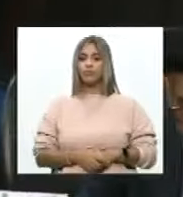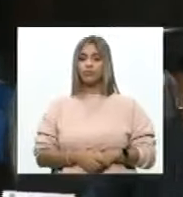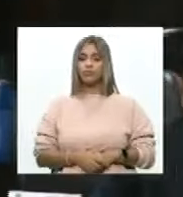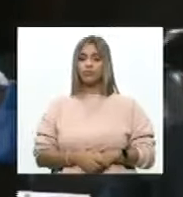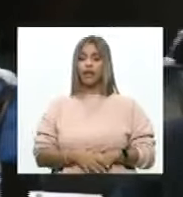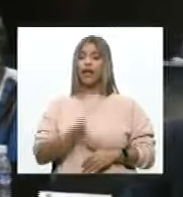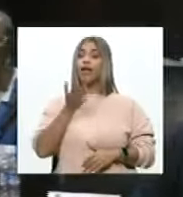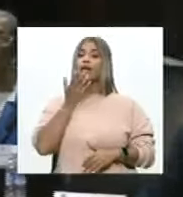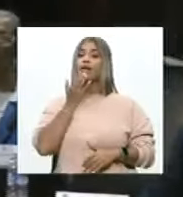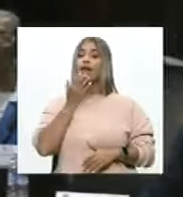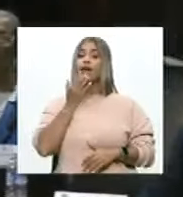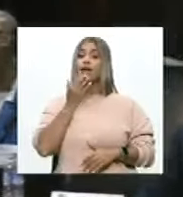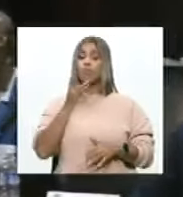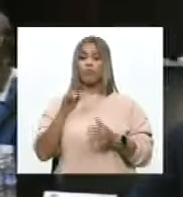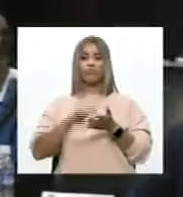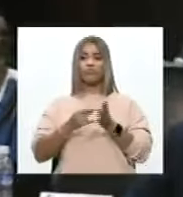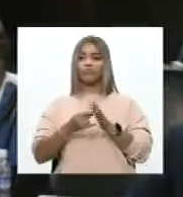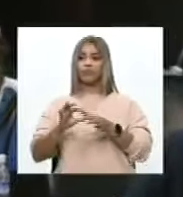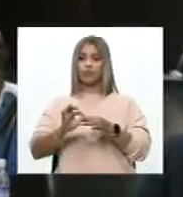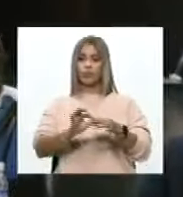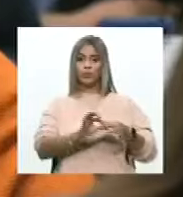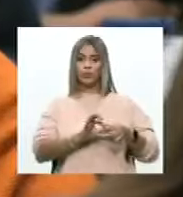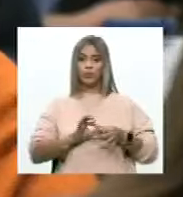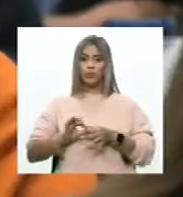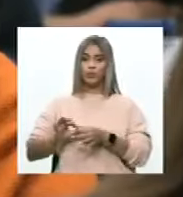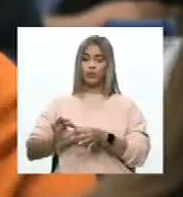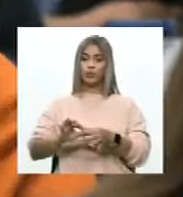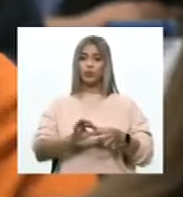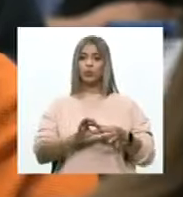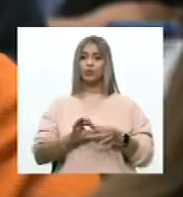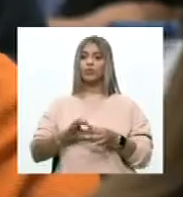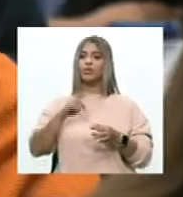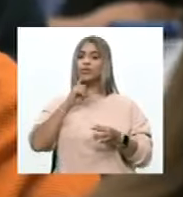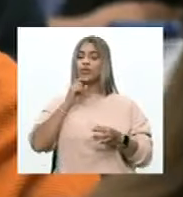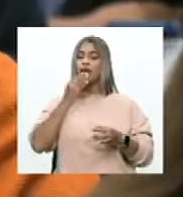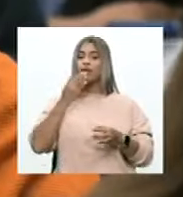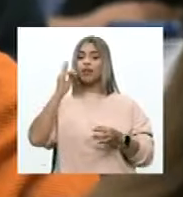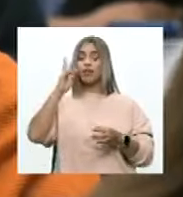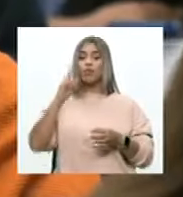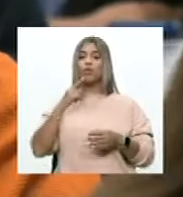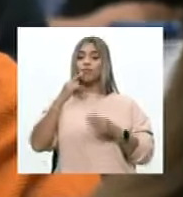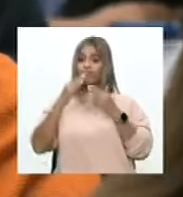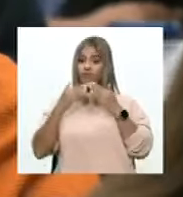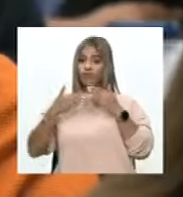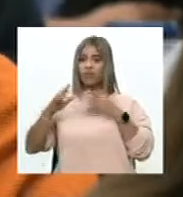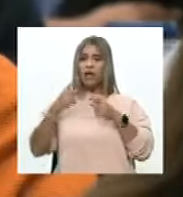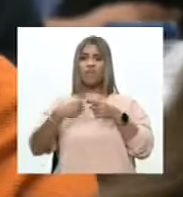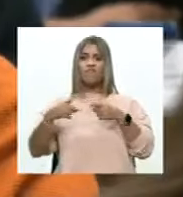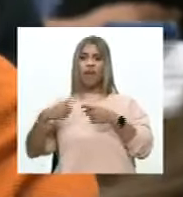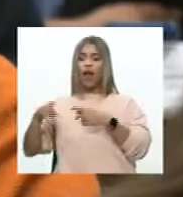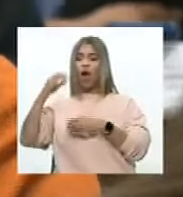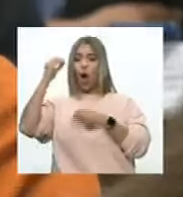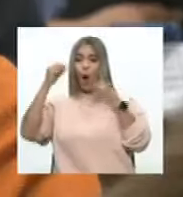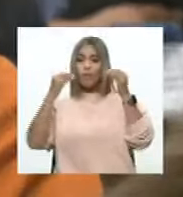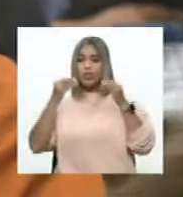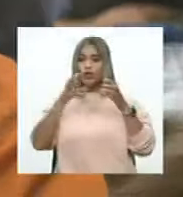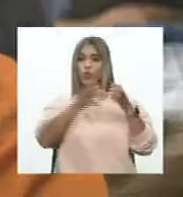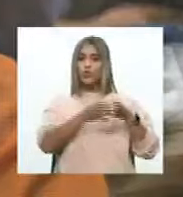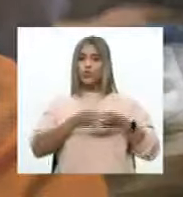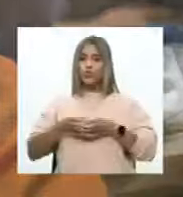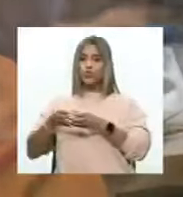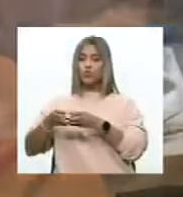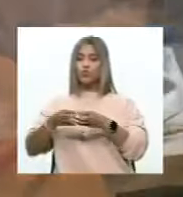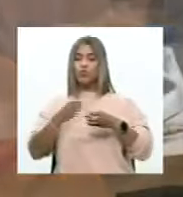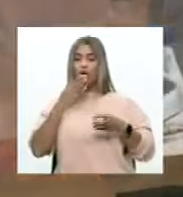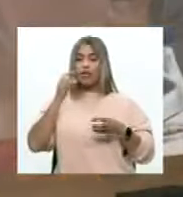El ejemplo, la unidad de Huaycaipuro. Una unidad que más allá de las diferencias que tenían las tribus,